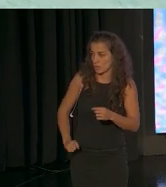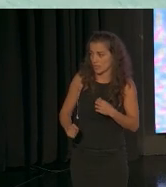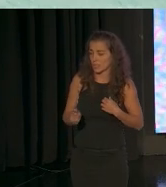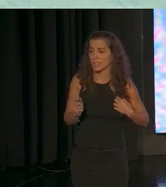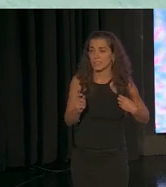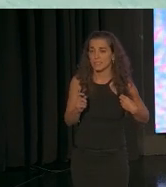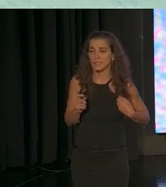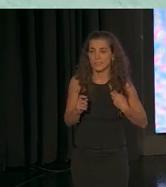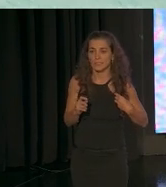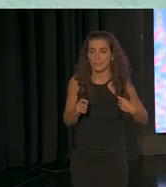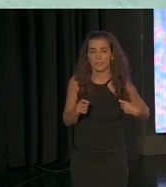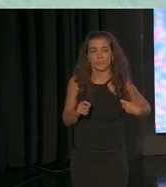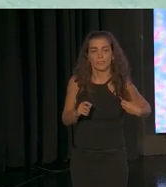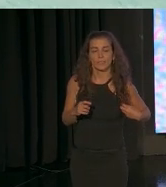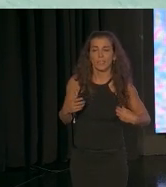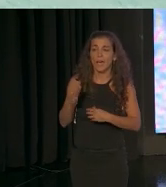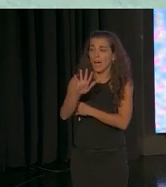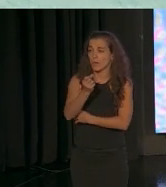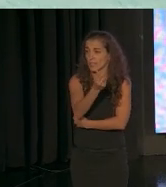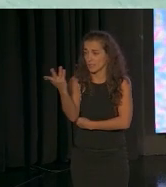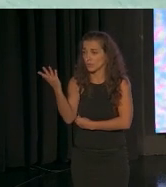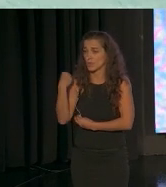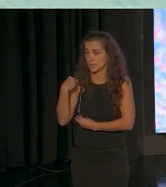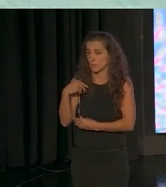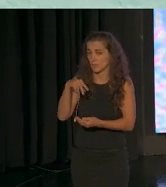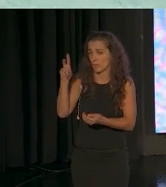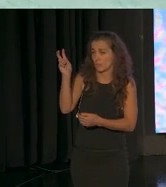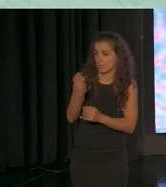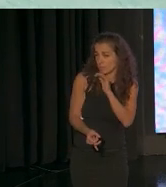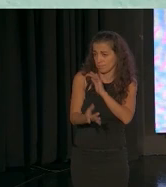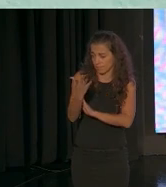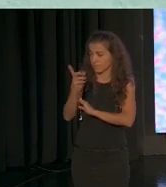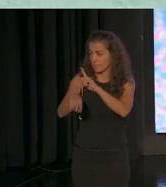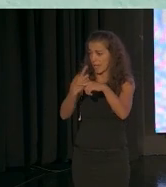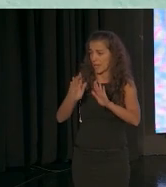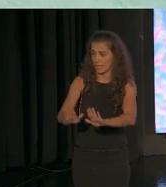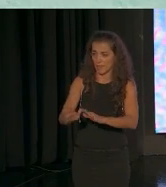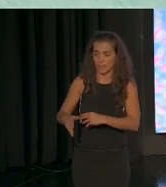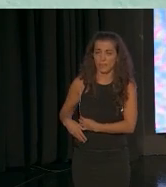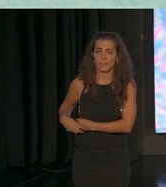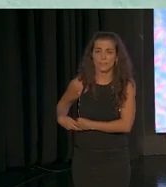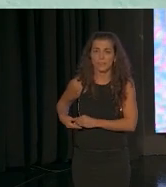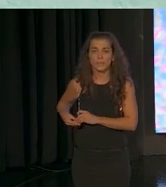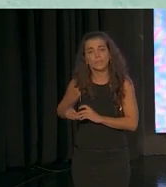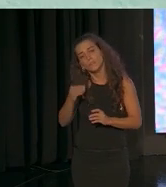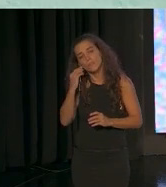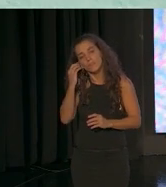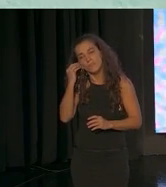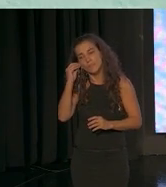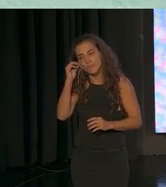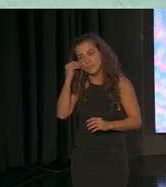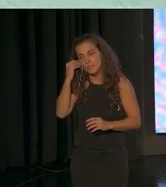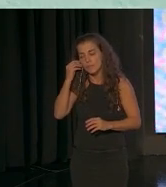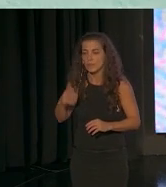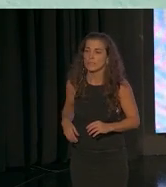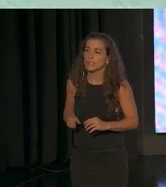vida. Aunque la pandemia parecía que no. Estabais demasiado al servicio de las